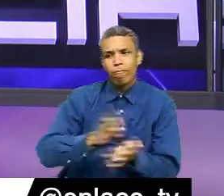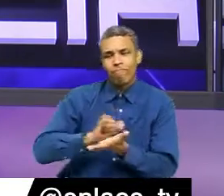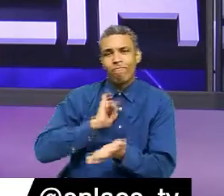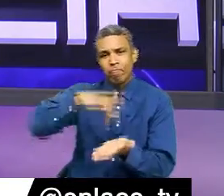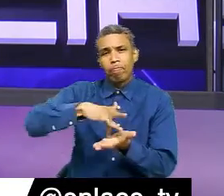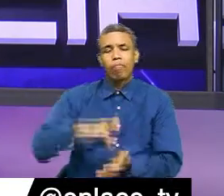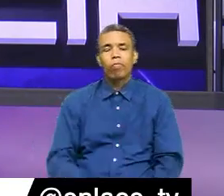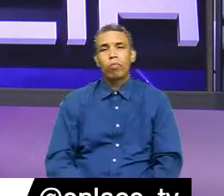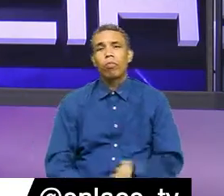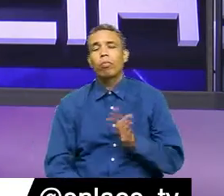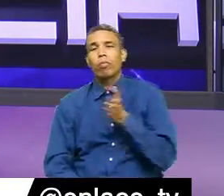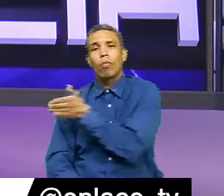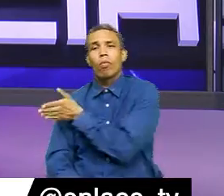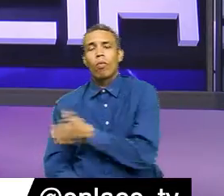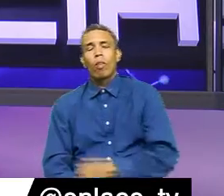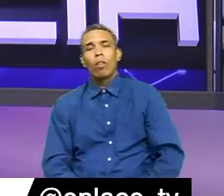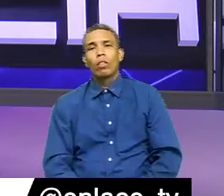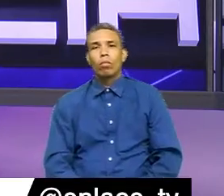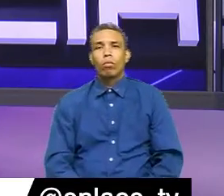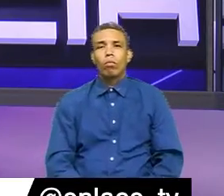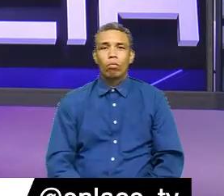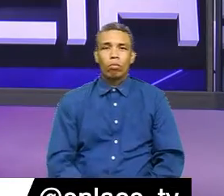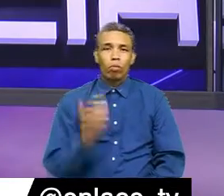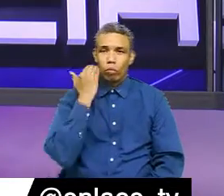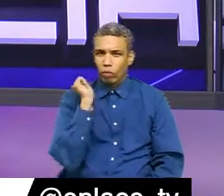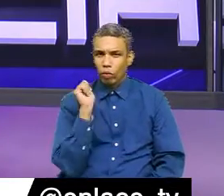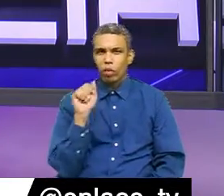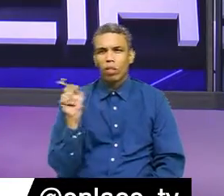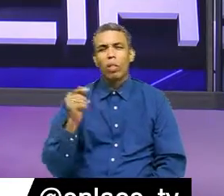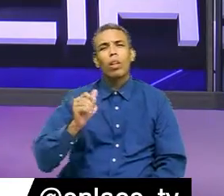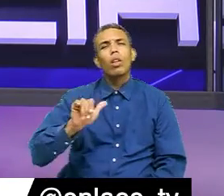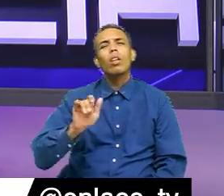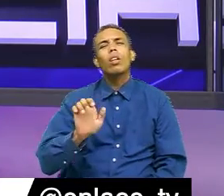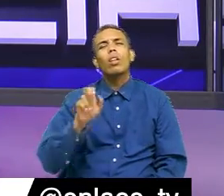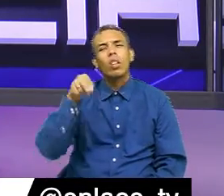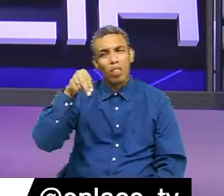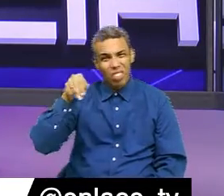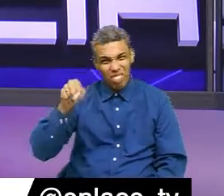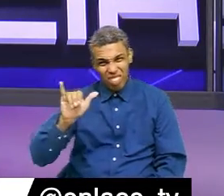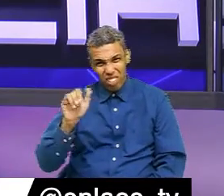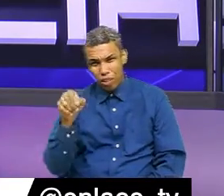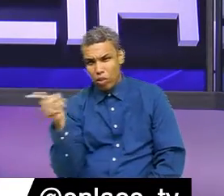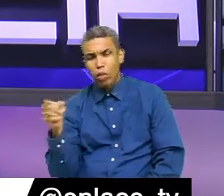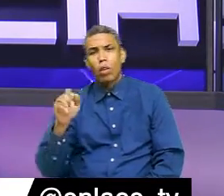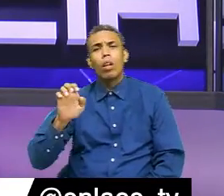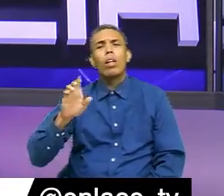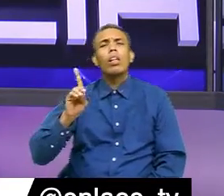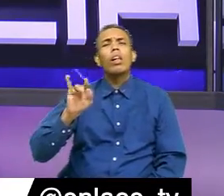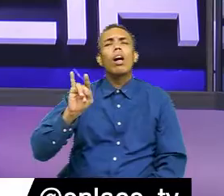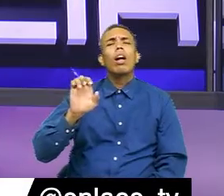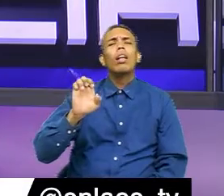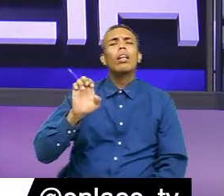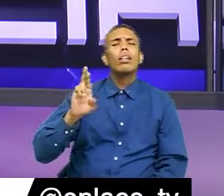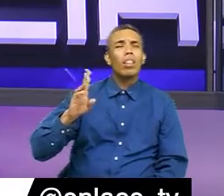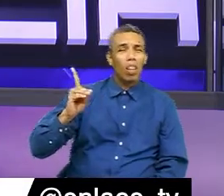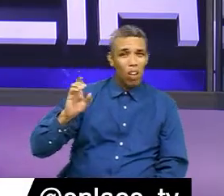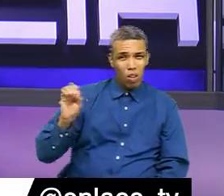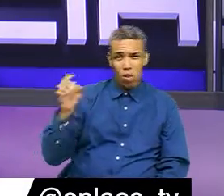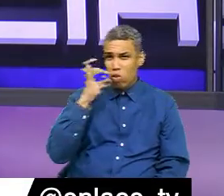Jenny Suárez Domínguez en la Secretaría de Desarrollo Económico y Social y Eduardo Díaz en la Gerencia del Plan de Ordenamiento Territorial son los